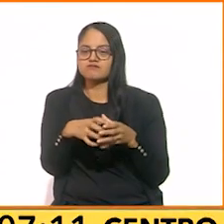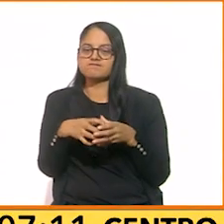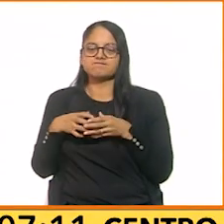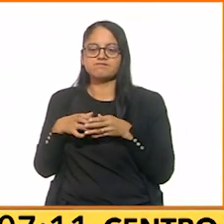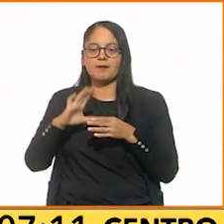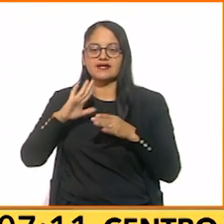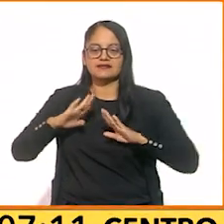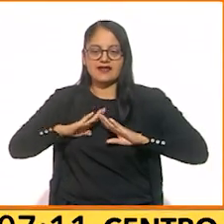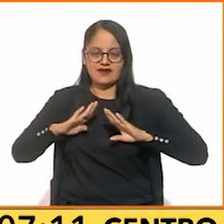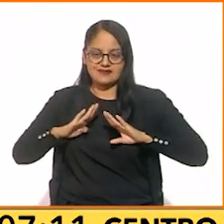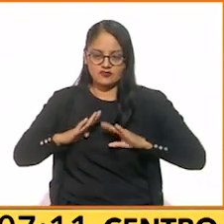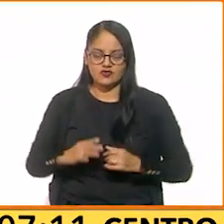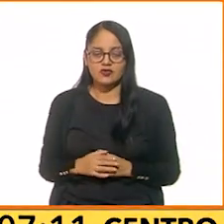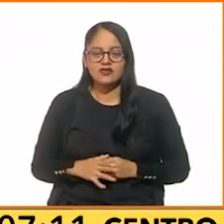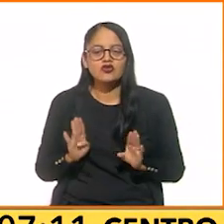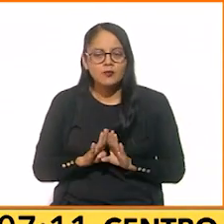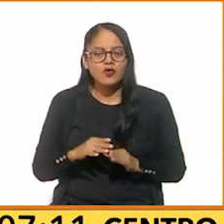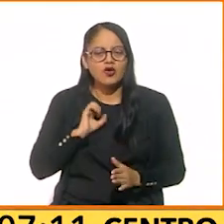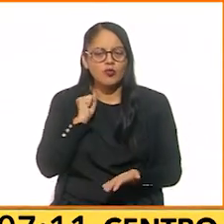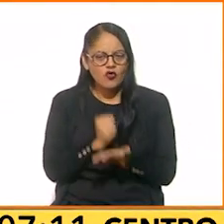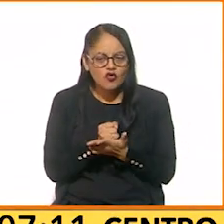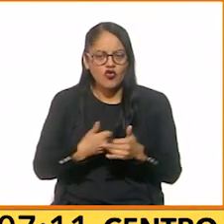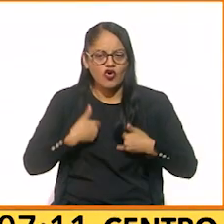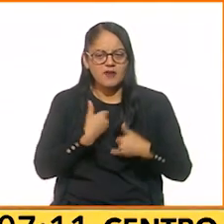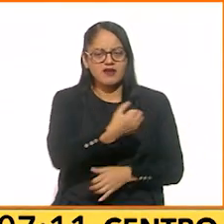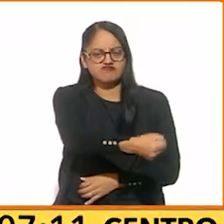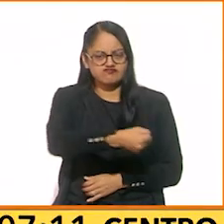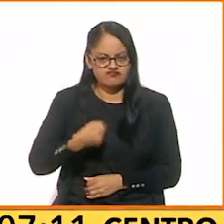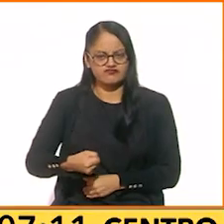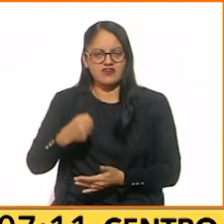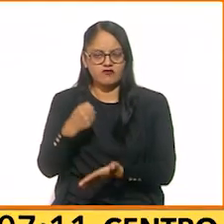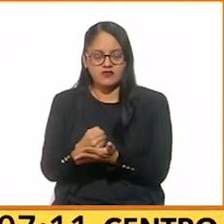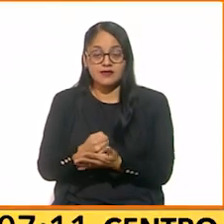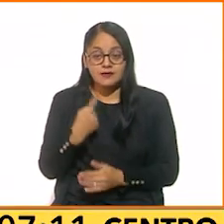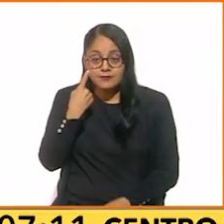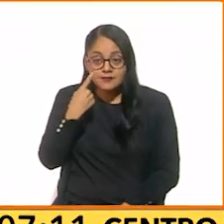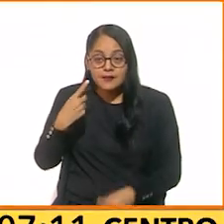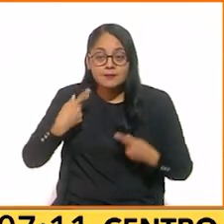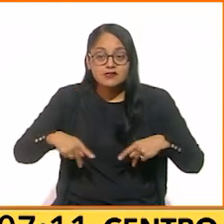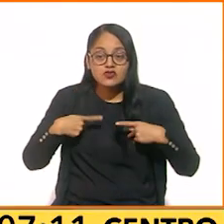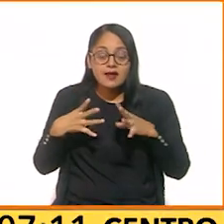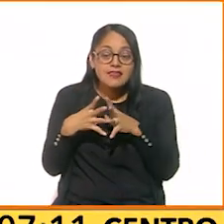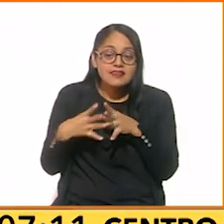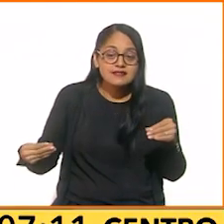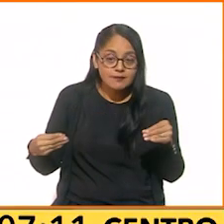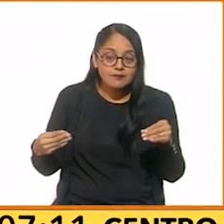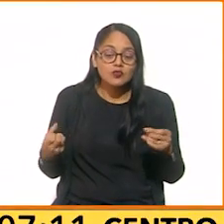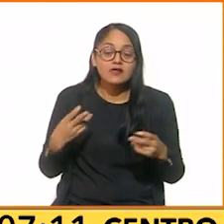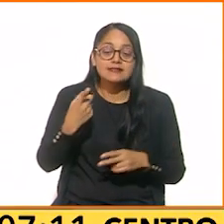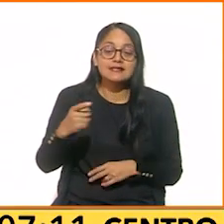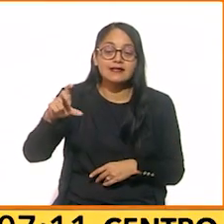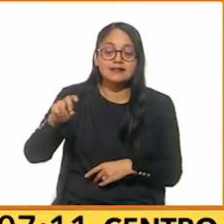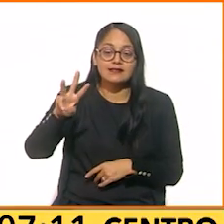lo han hecho a partir del reclutamiento forzado. Si nosotros miramos las personas desaparecidas, más de